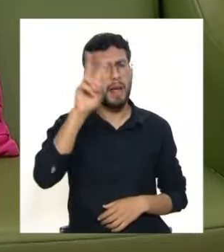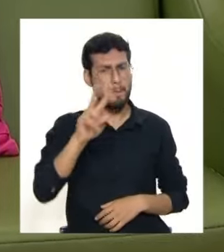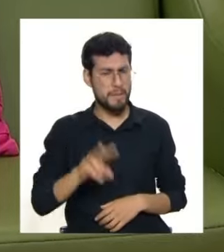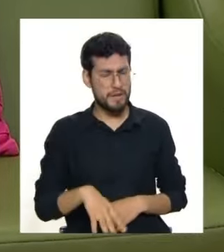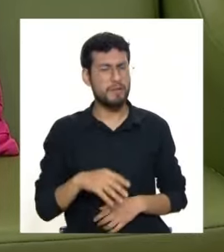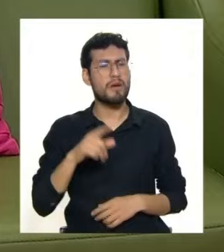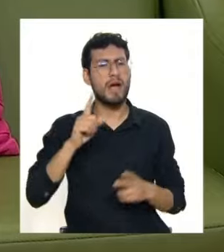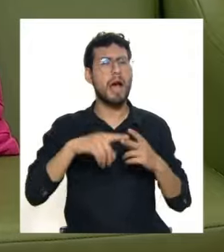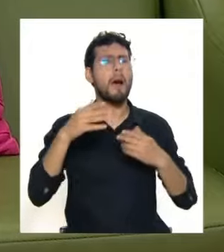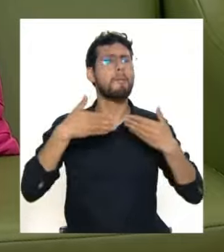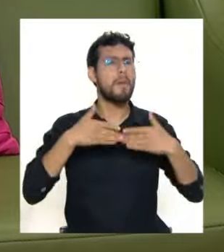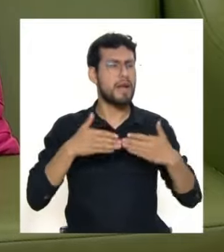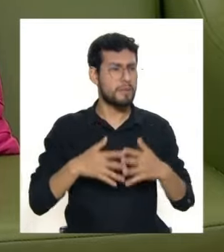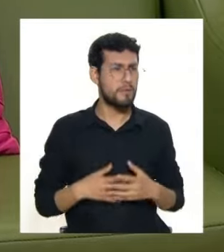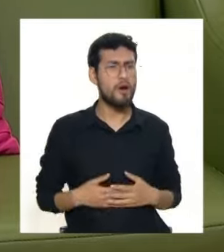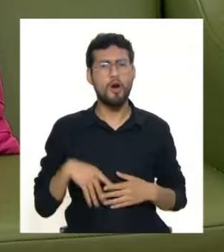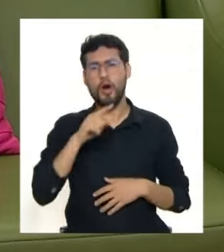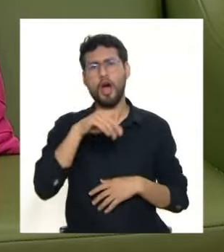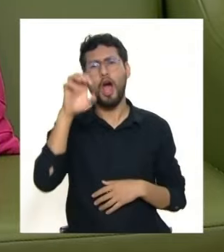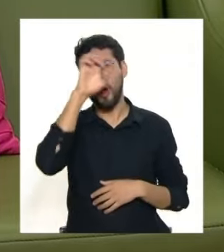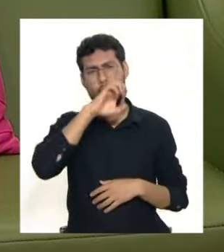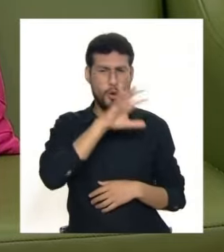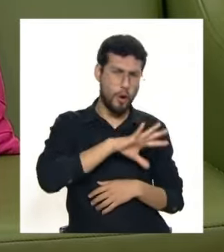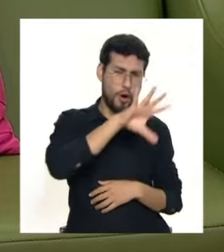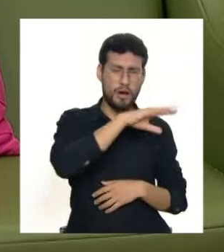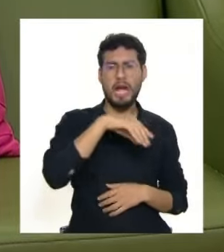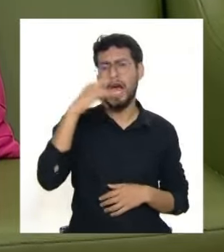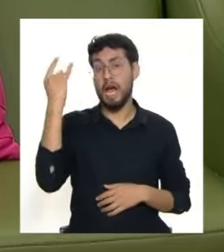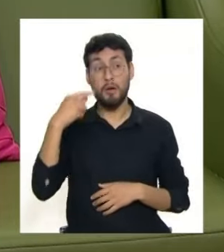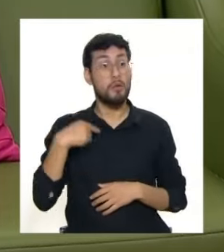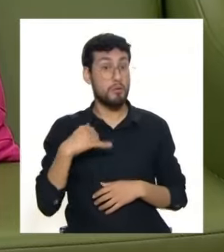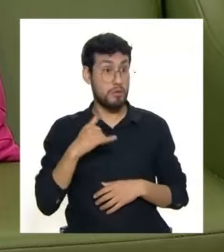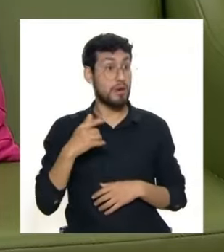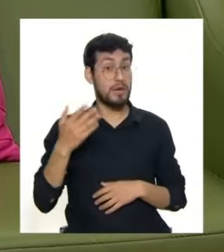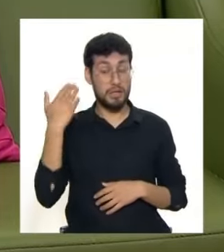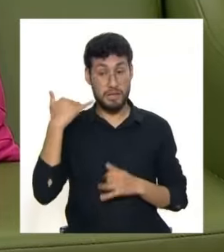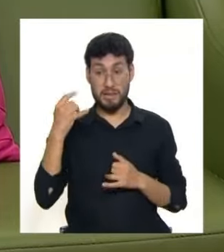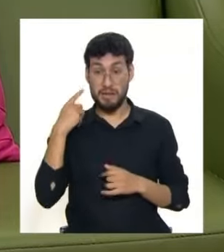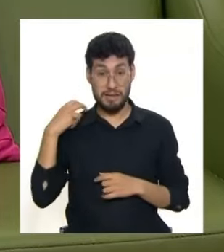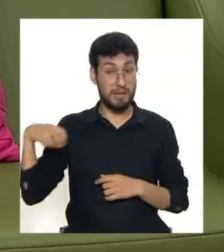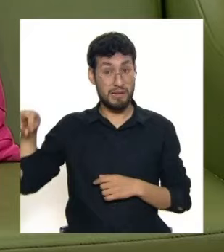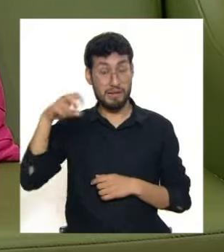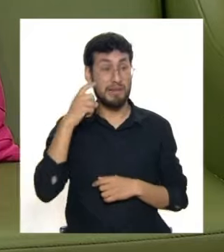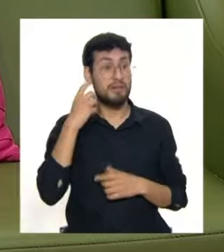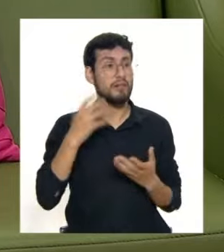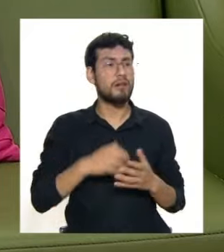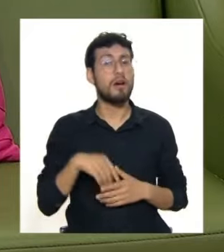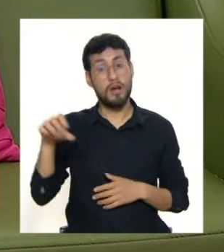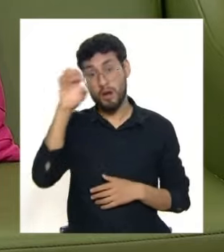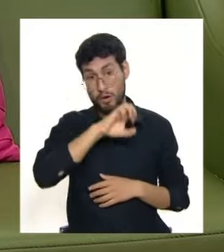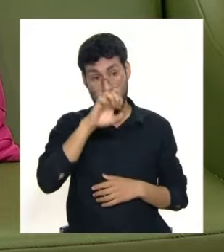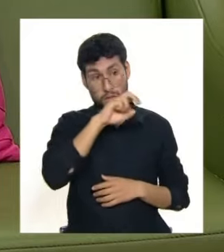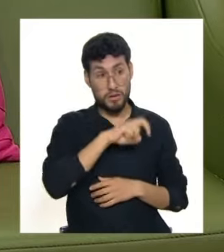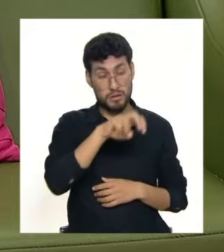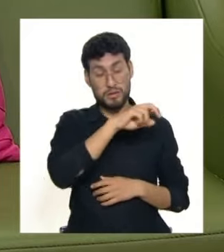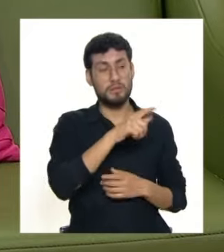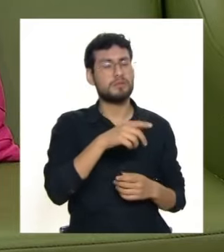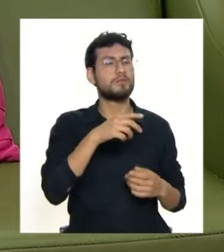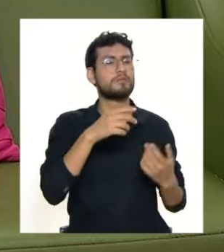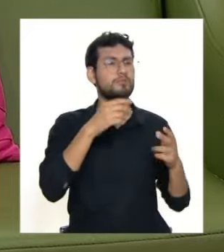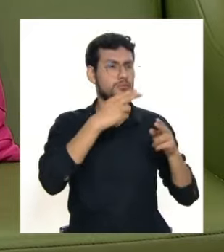Venezuela, Panamá, toda Europa, Estados Unidos. Incluso yo vengo ahora de una gira, venimos de una gira desde Europa. Estuvimos en